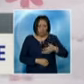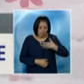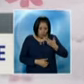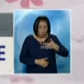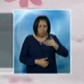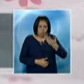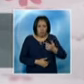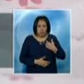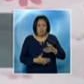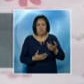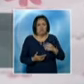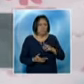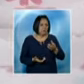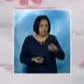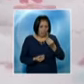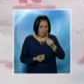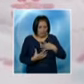no toleraba nada.